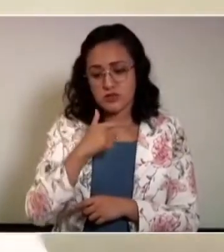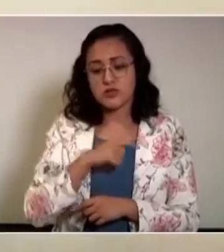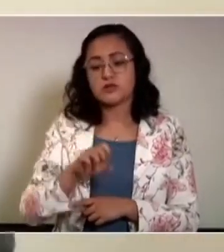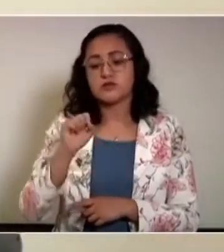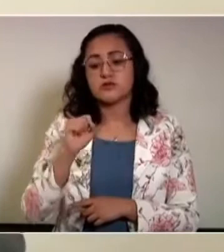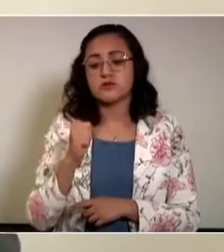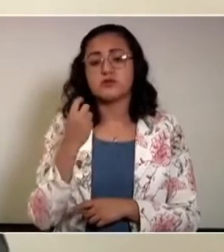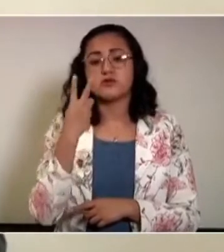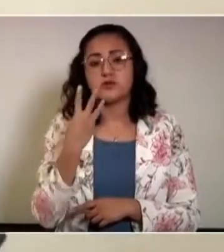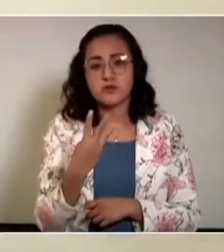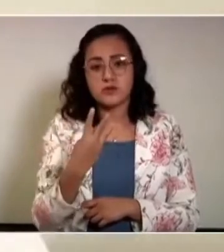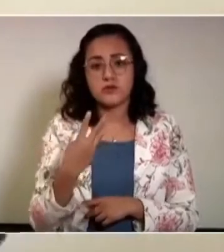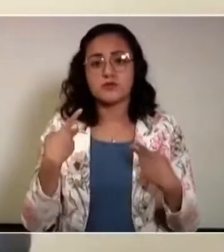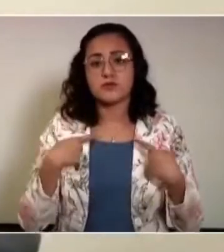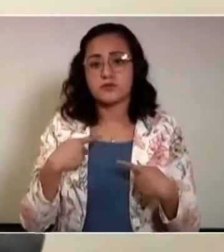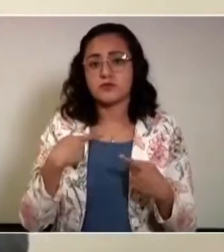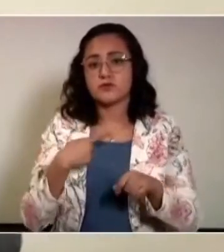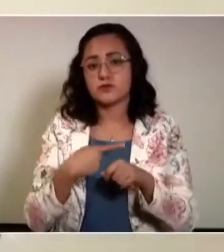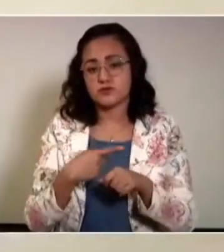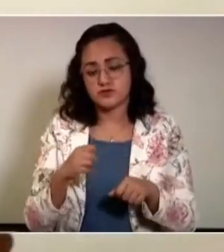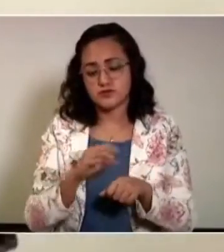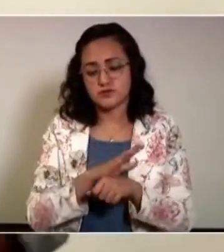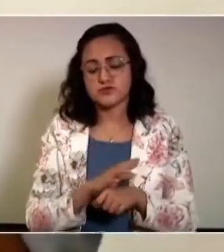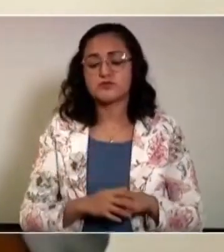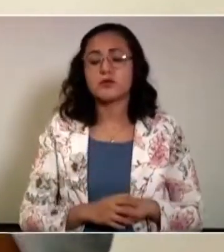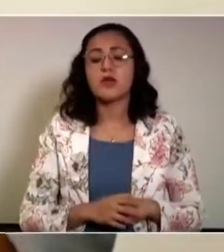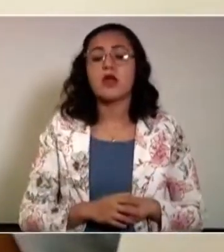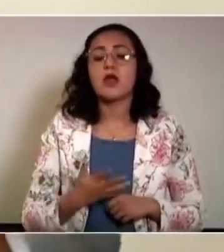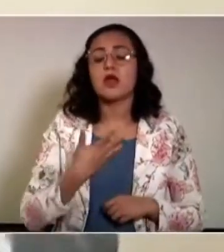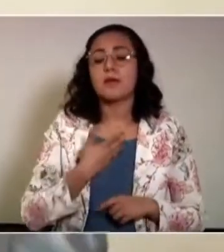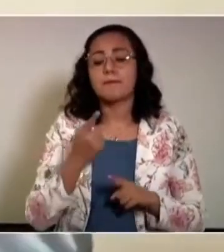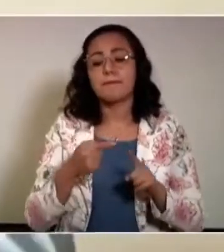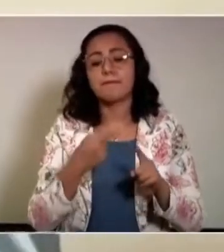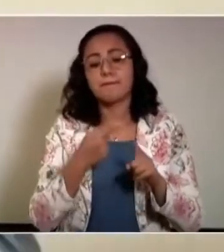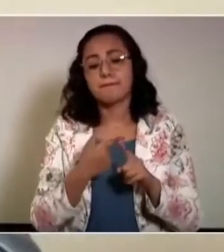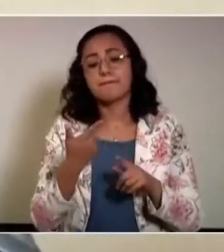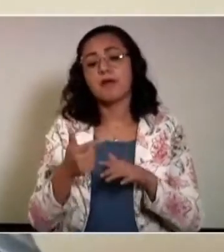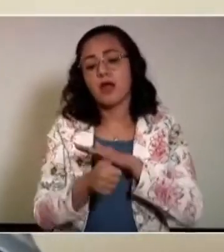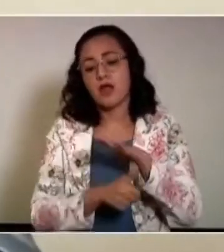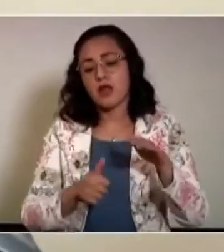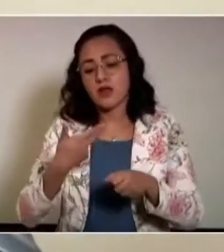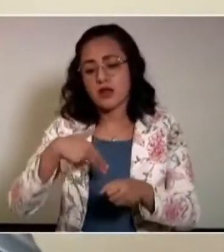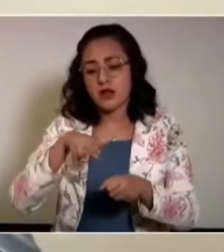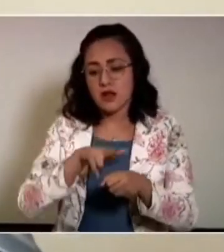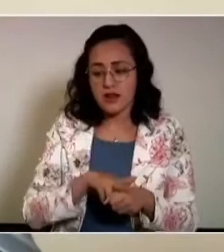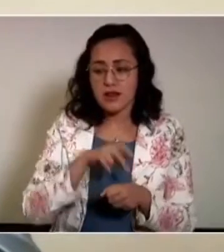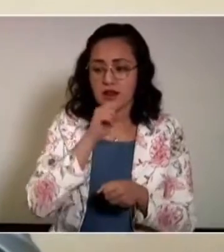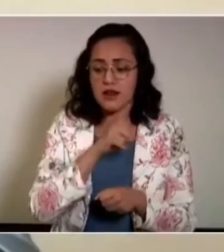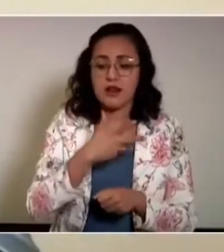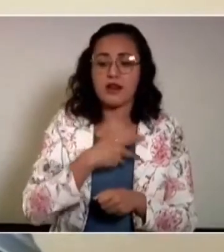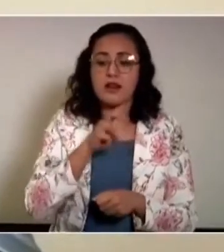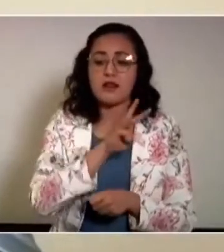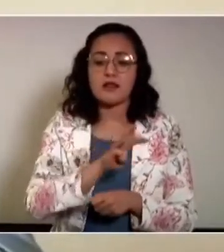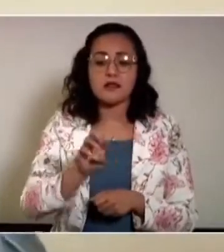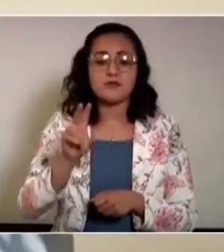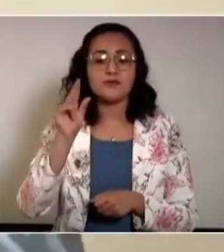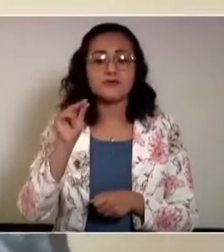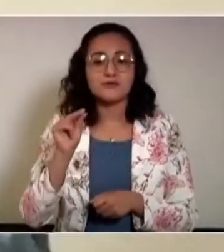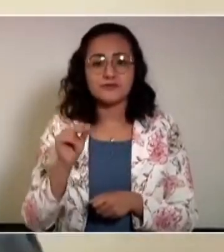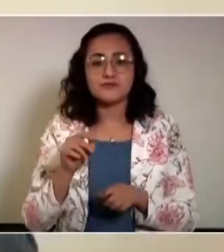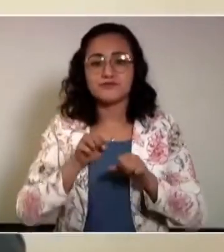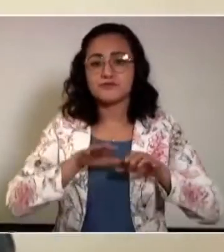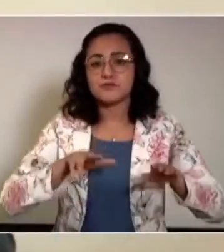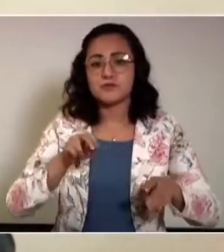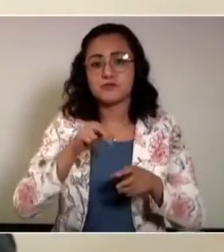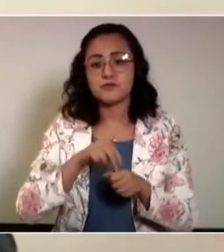noche 63 tenemos casos activos incluyendo ambulatorio hospitalizados 380